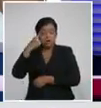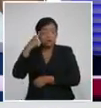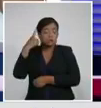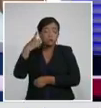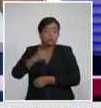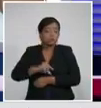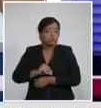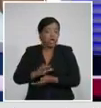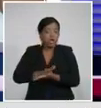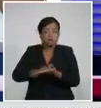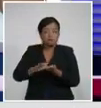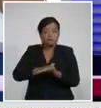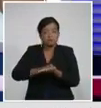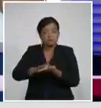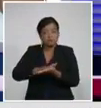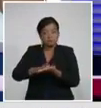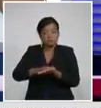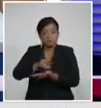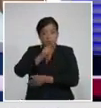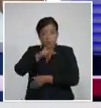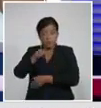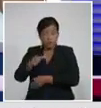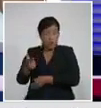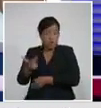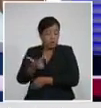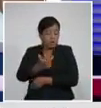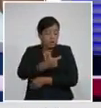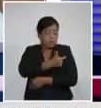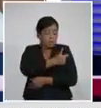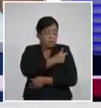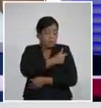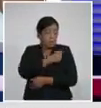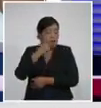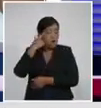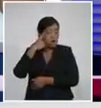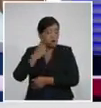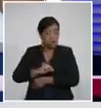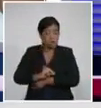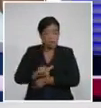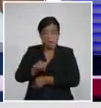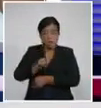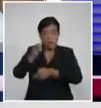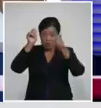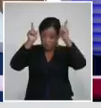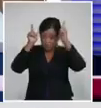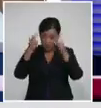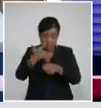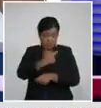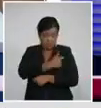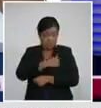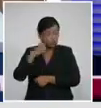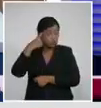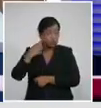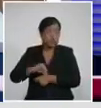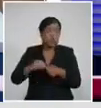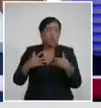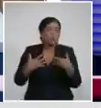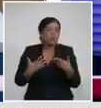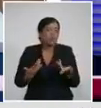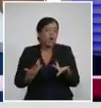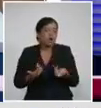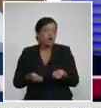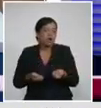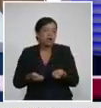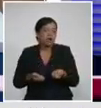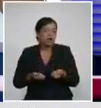el sujeto que es vacunado, ni el que aplica la vacuna sabe si está aplicando el producto